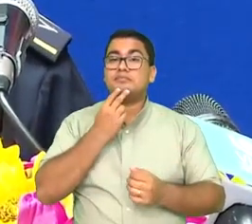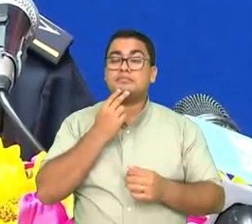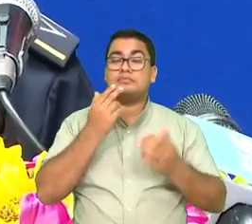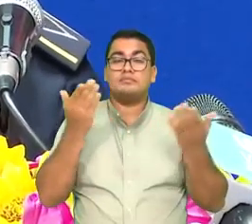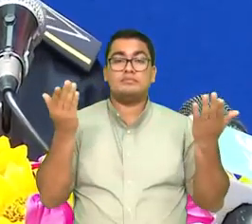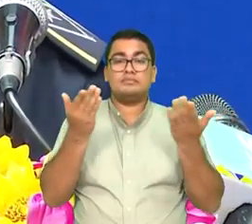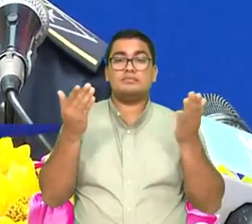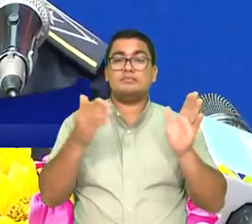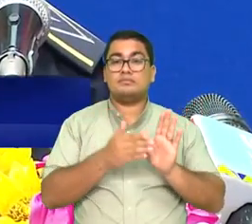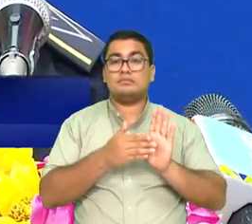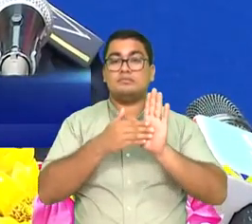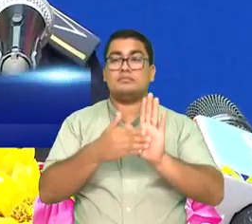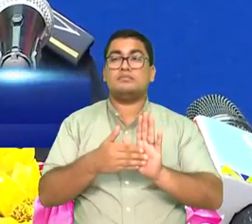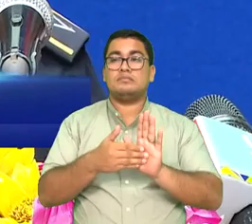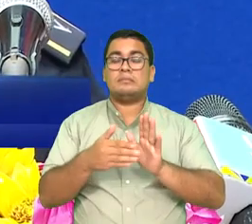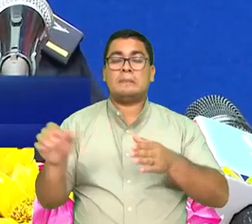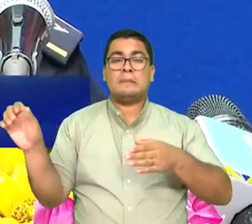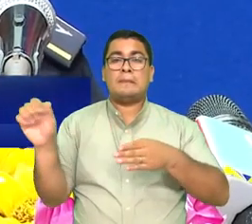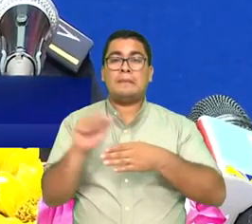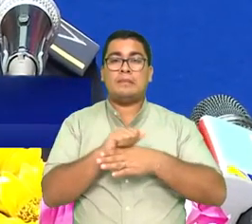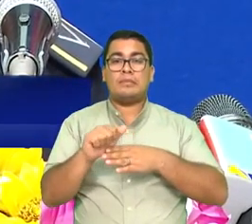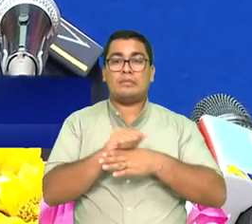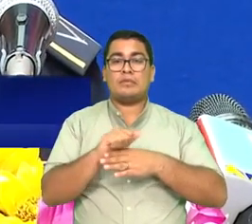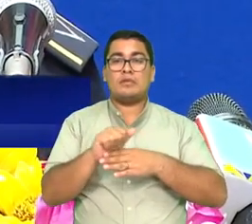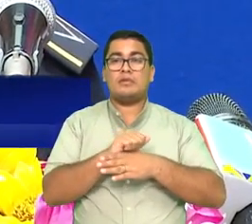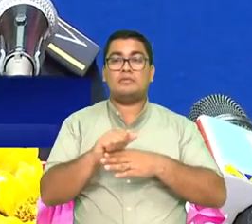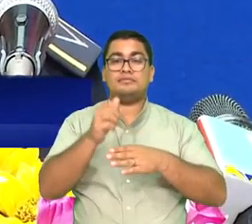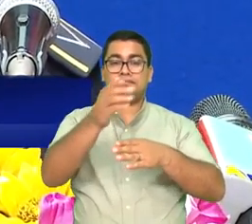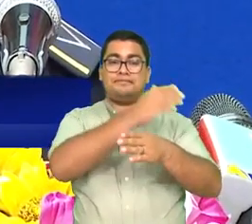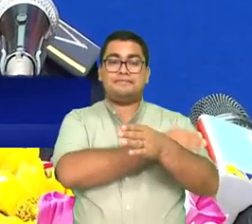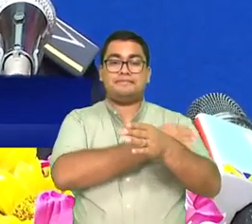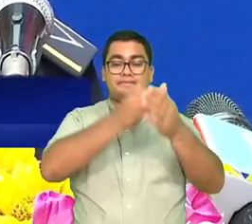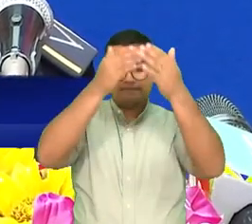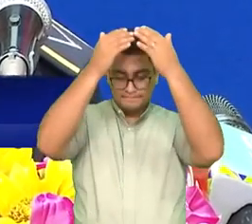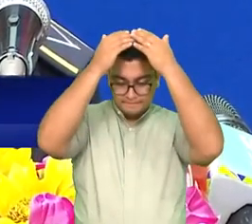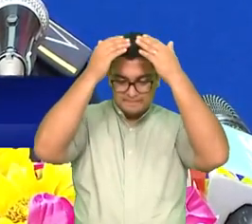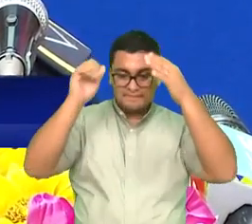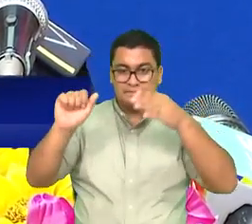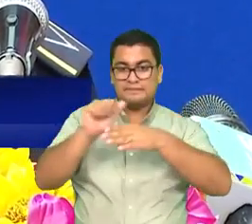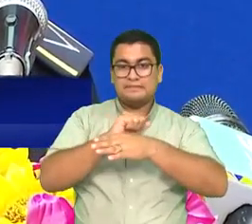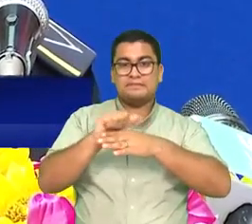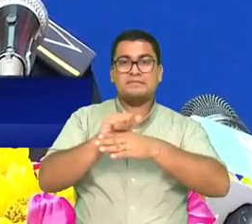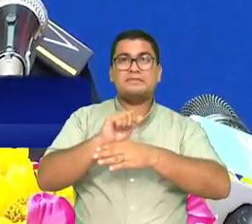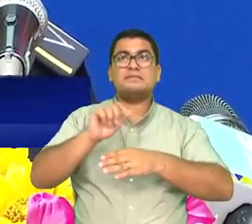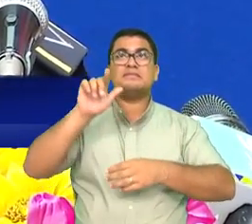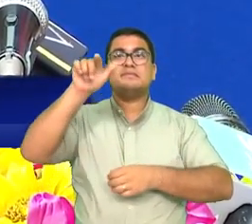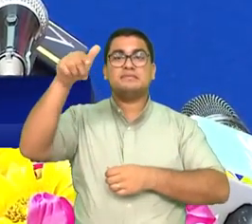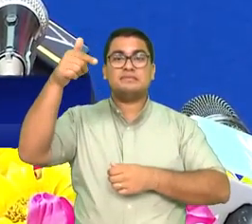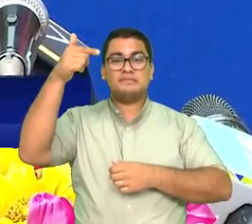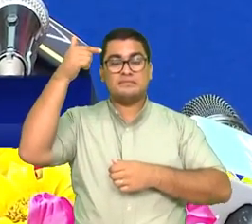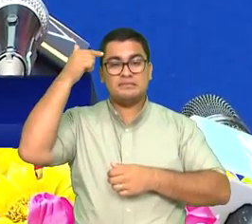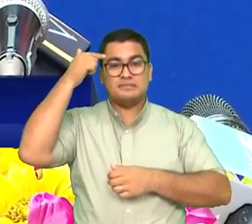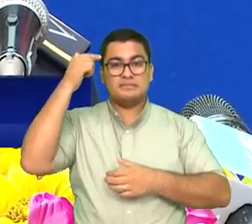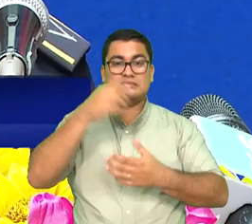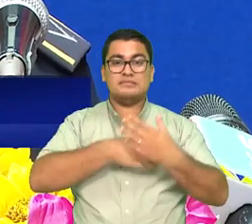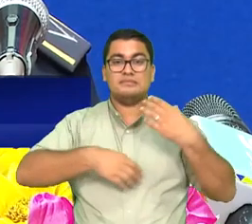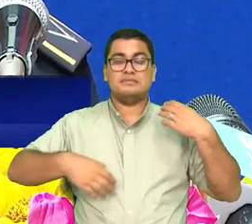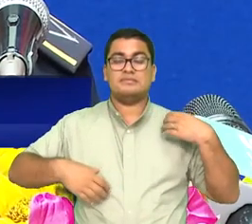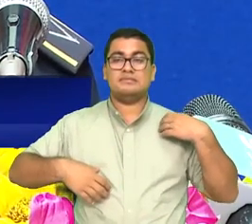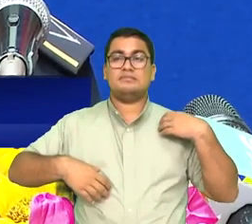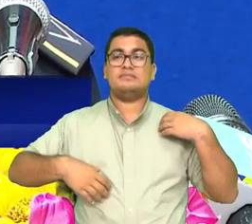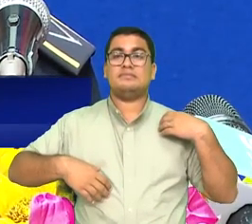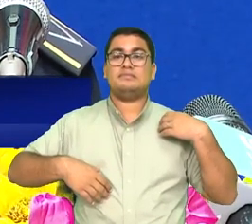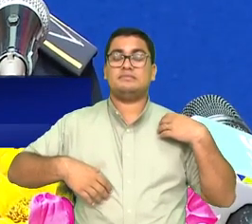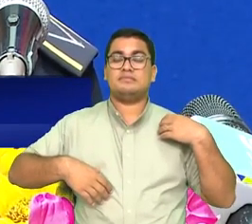hemos implementado, que hemos practicado en los cuatro simulacros que orienta nuestro presidente y nuestro vicepresidente